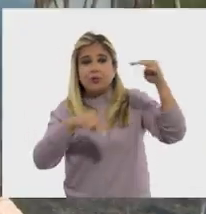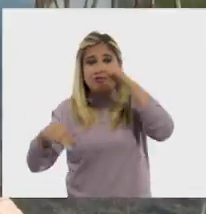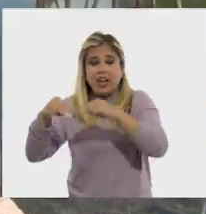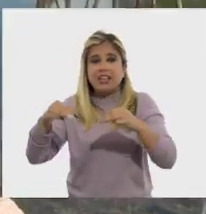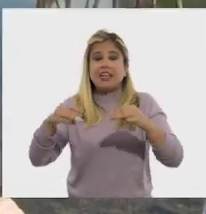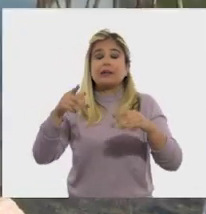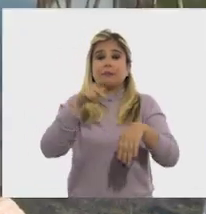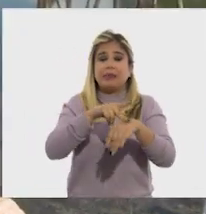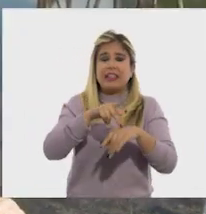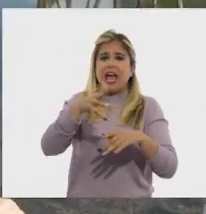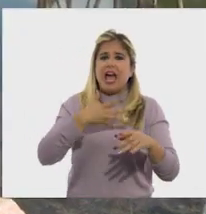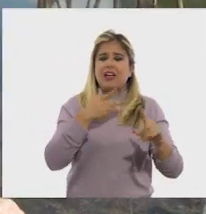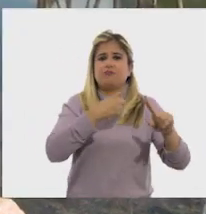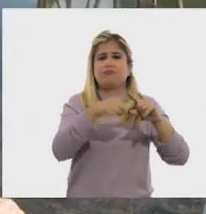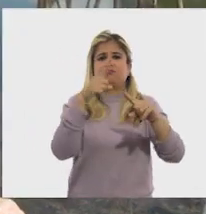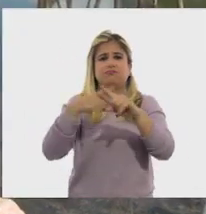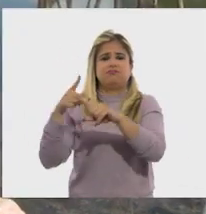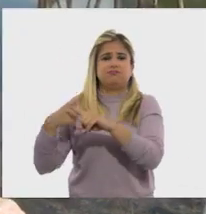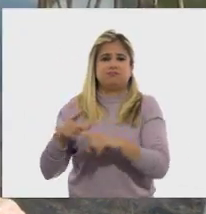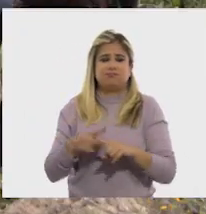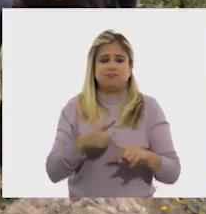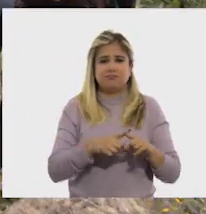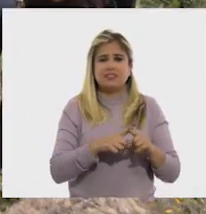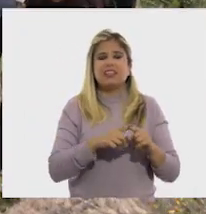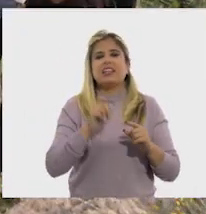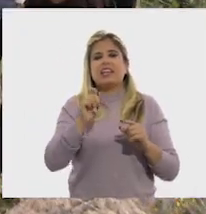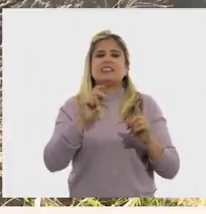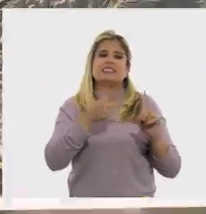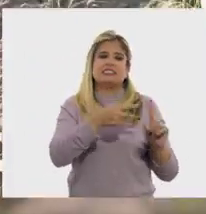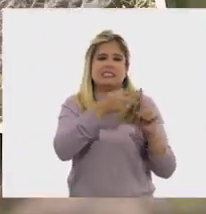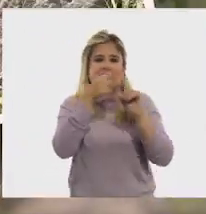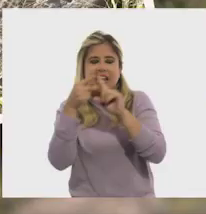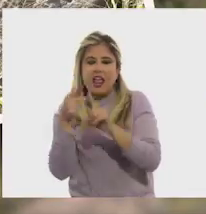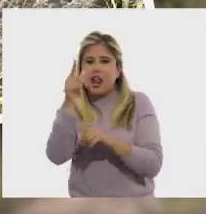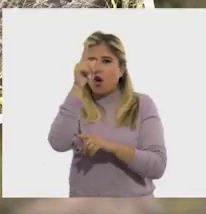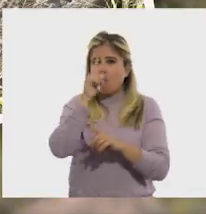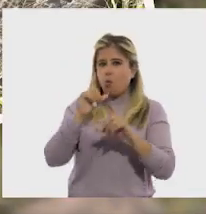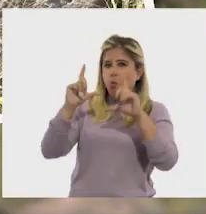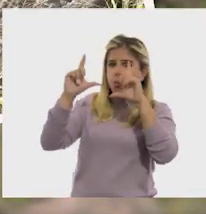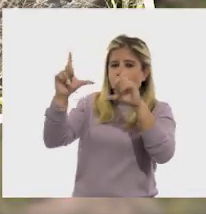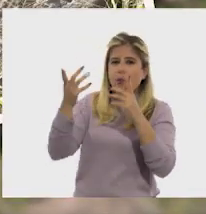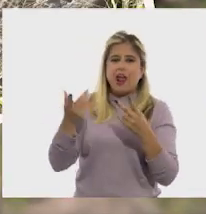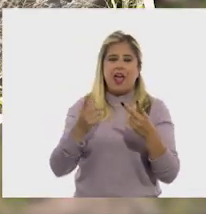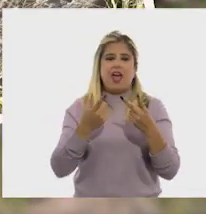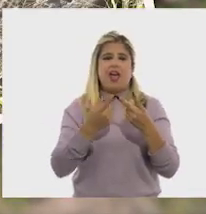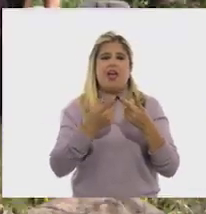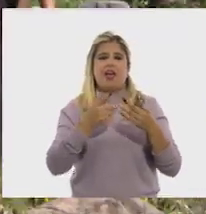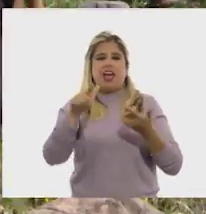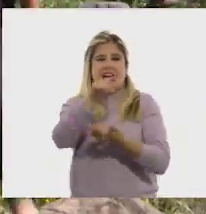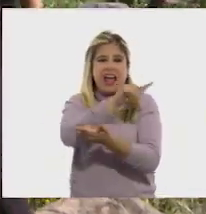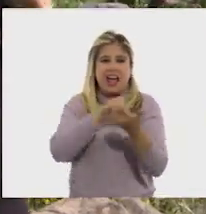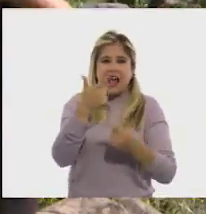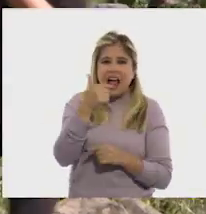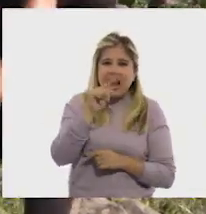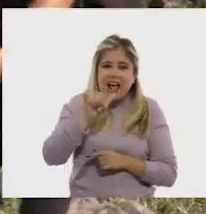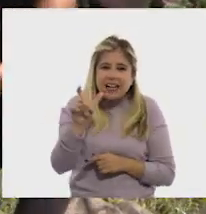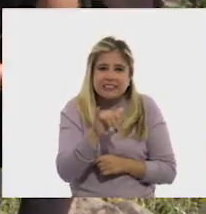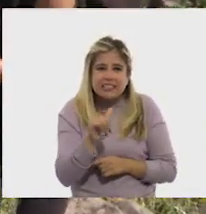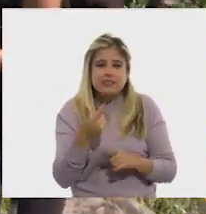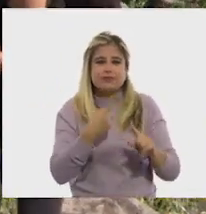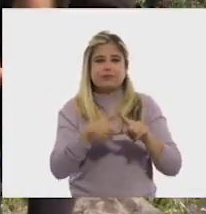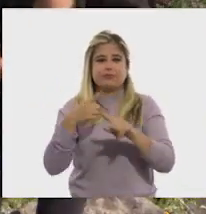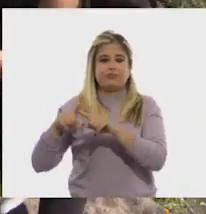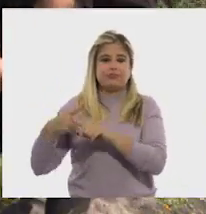es de lo mismo. Todo Ok. conectado con los astros, con las constelaciones. A ver, me voy a pasar para acá.